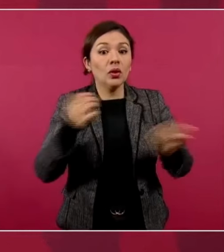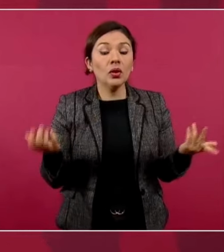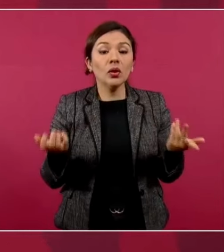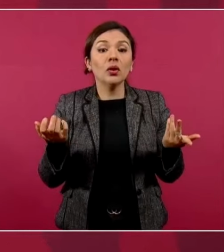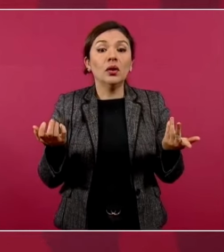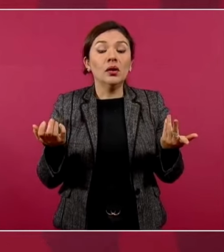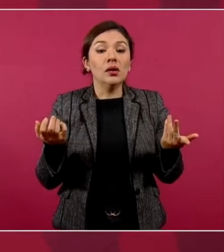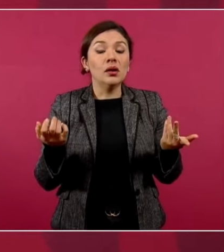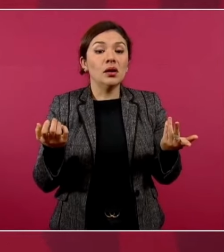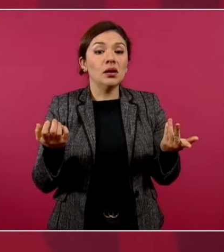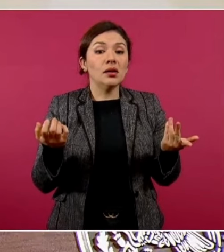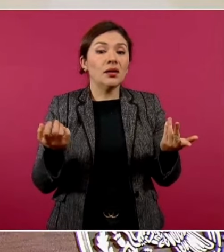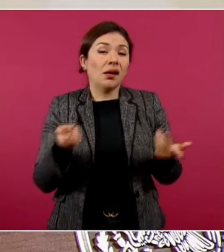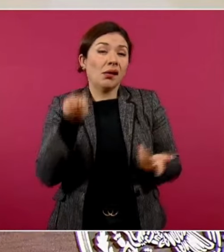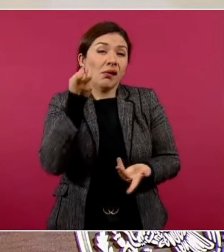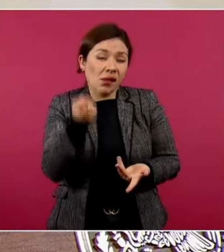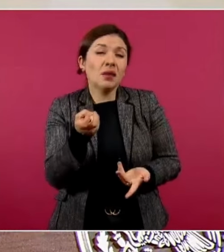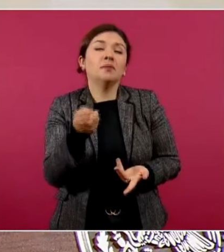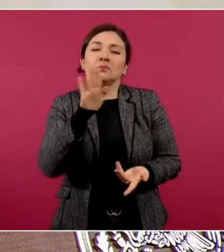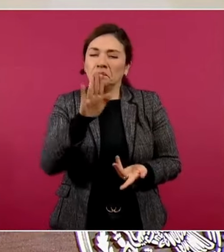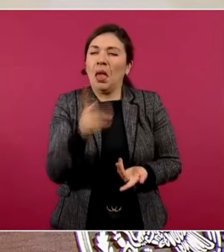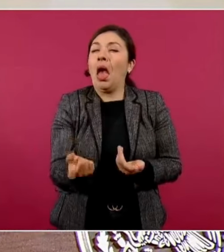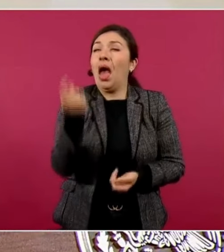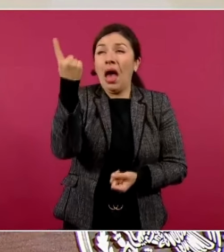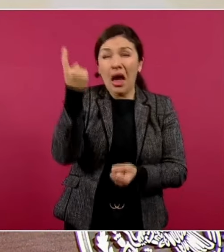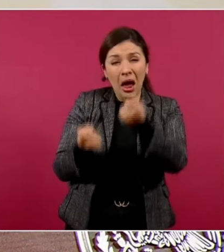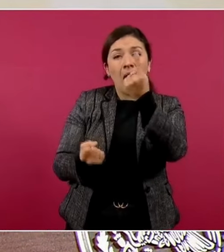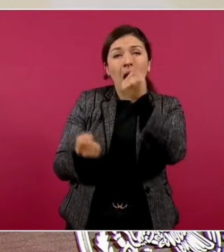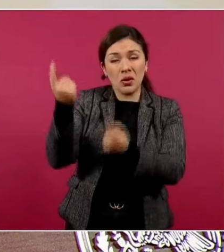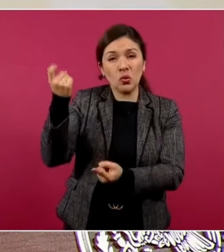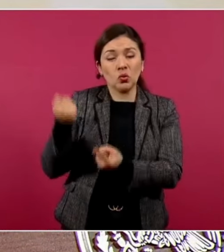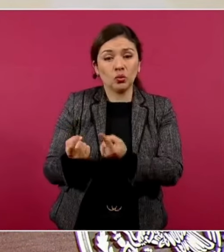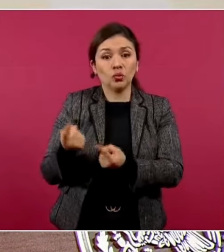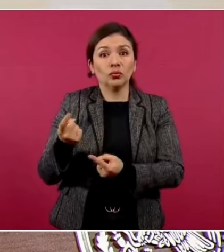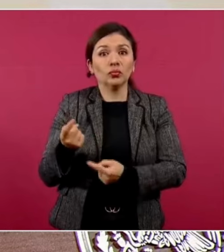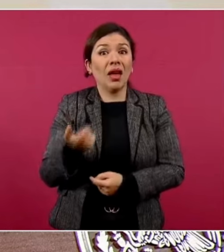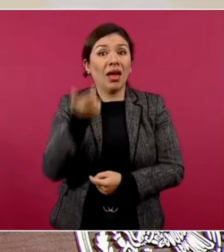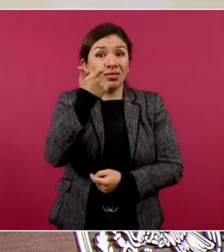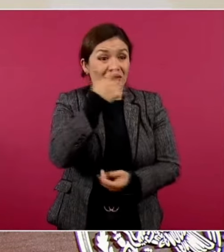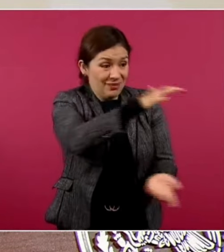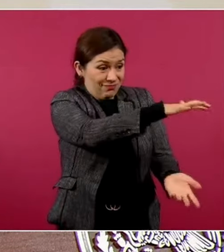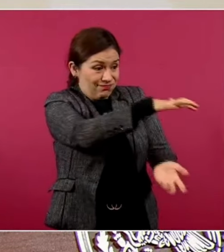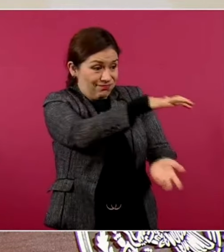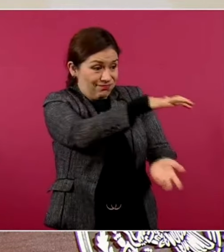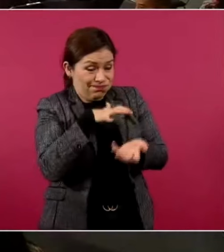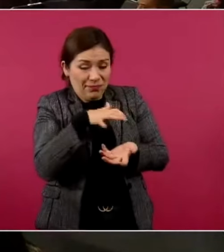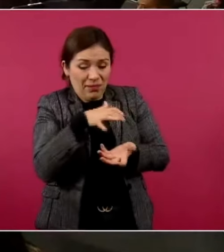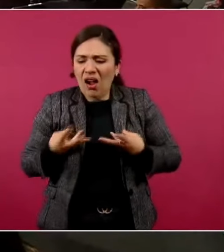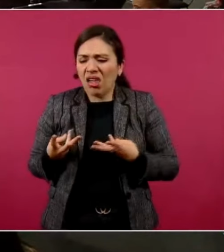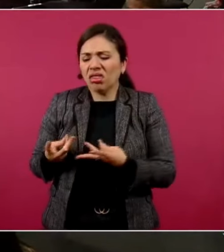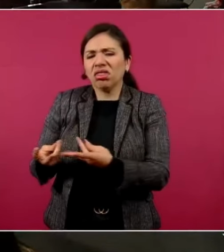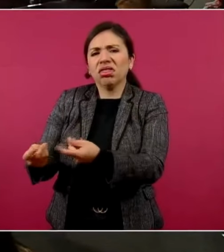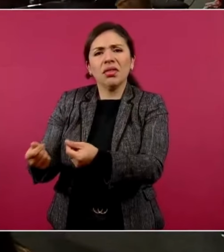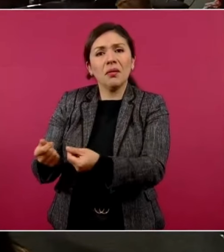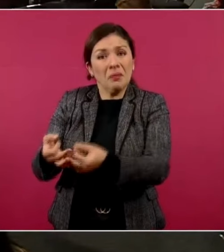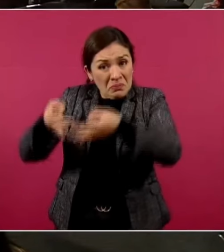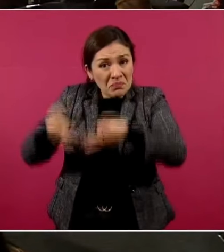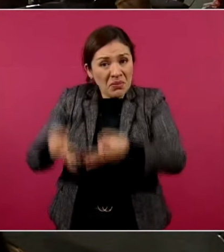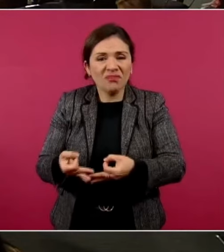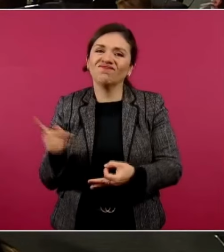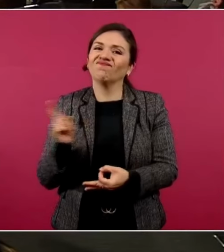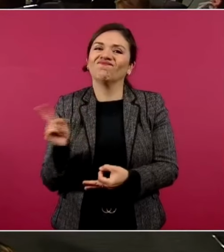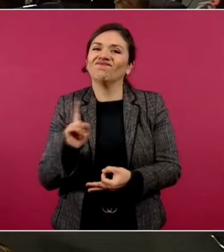Entonces, en algunos casos no se usaba el dinero bien, o